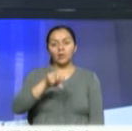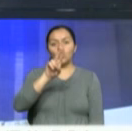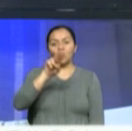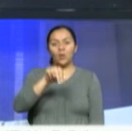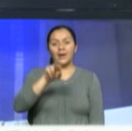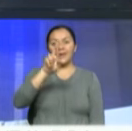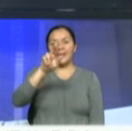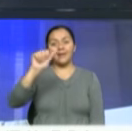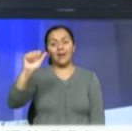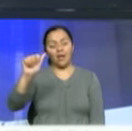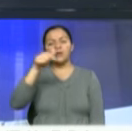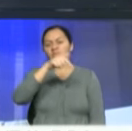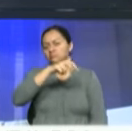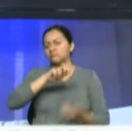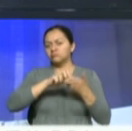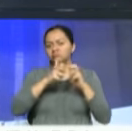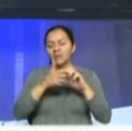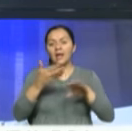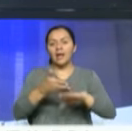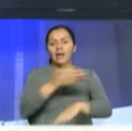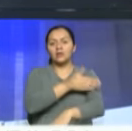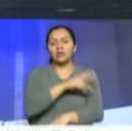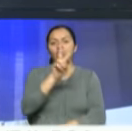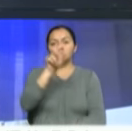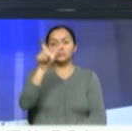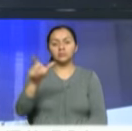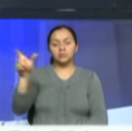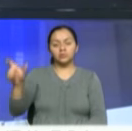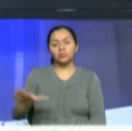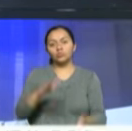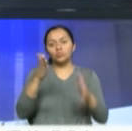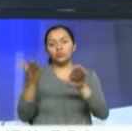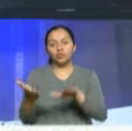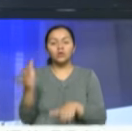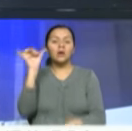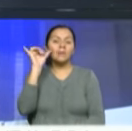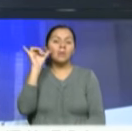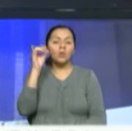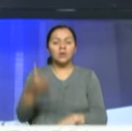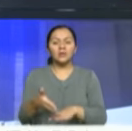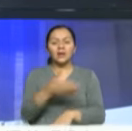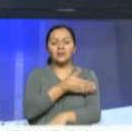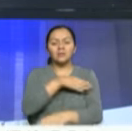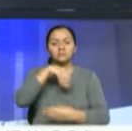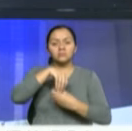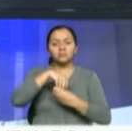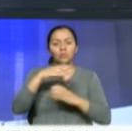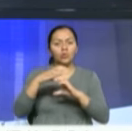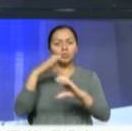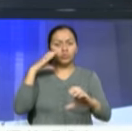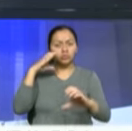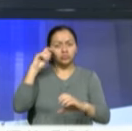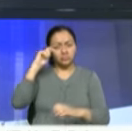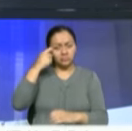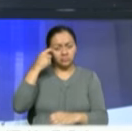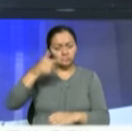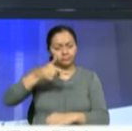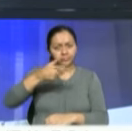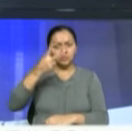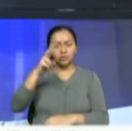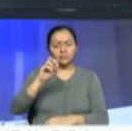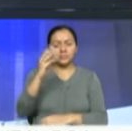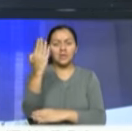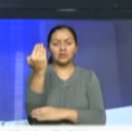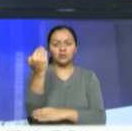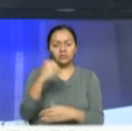es uno de los implicados en la muerte de 2 ciudadanos en el sector de Amaguaña dentro de un transporte público en